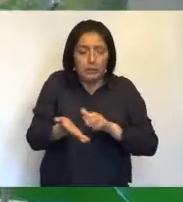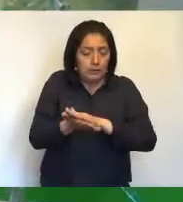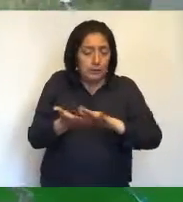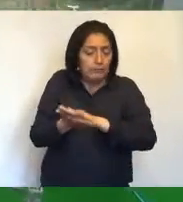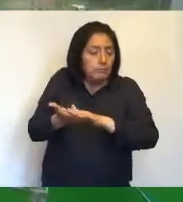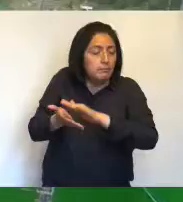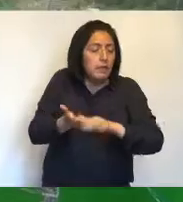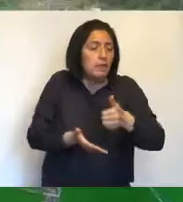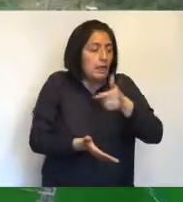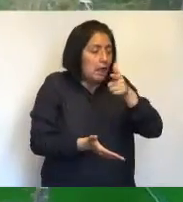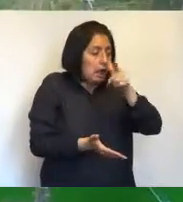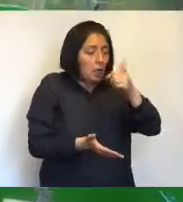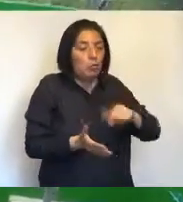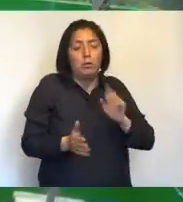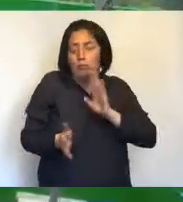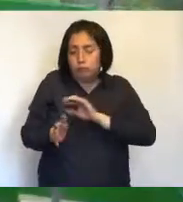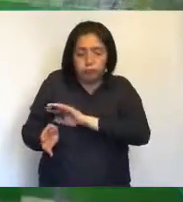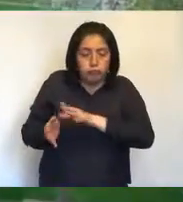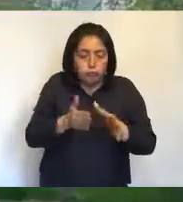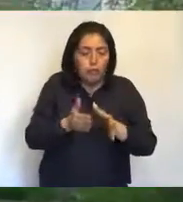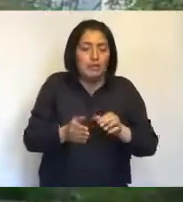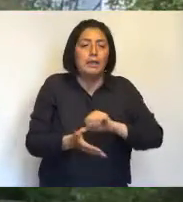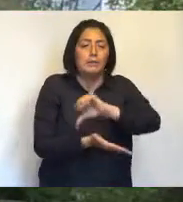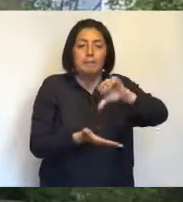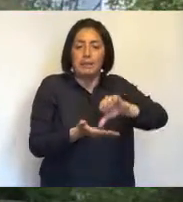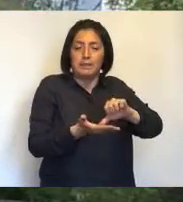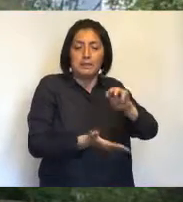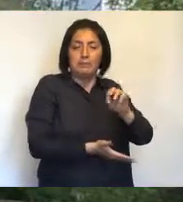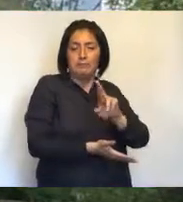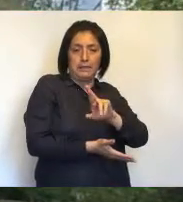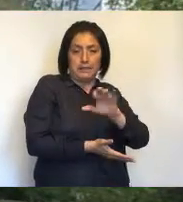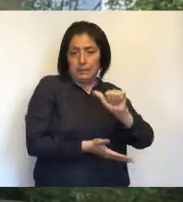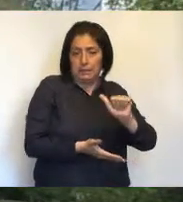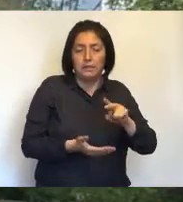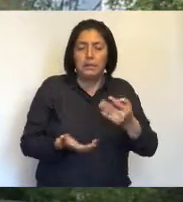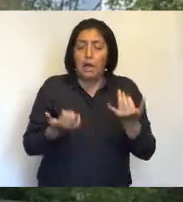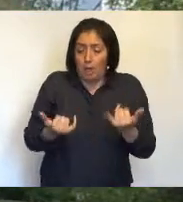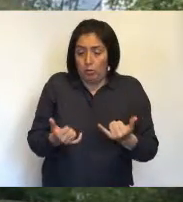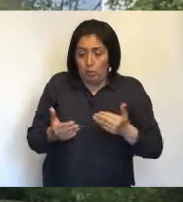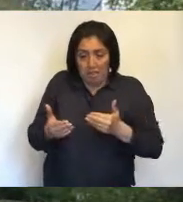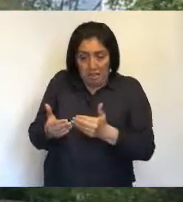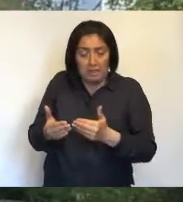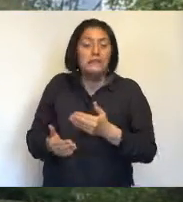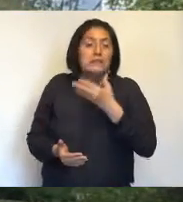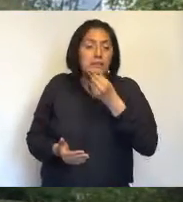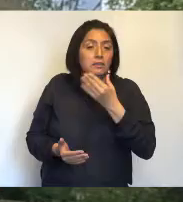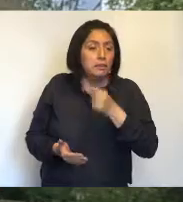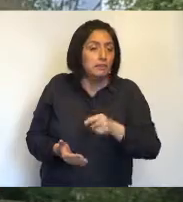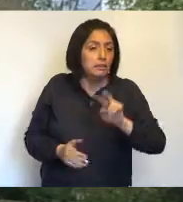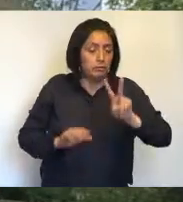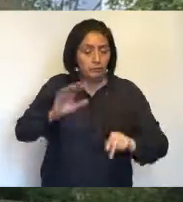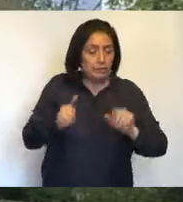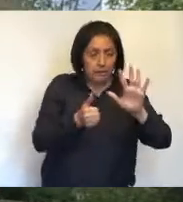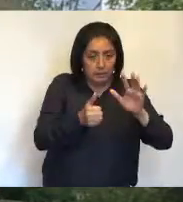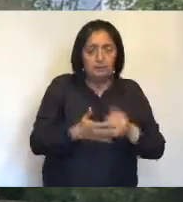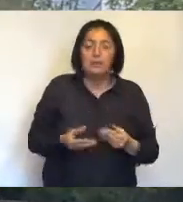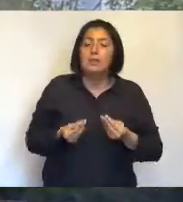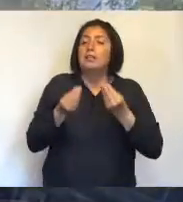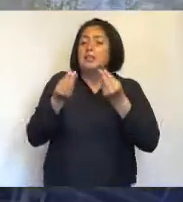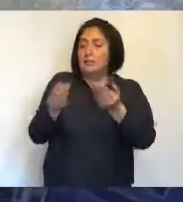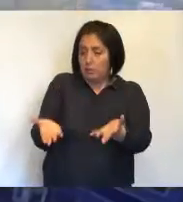tratamiento de aguas residuales en el Parque María Raige, y ahora en el mes de diciembre del